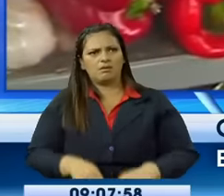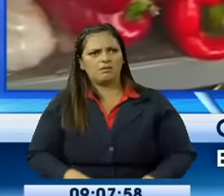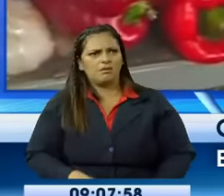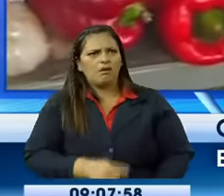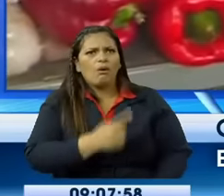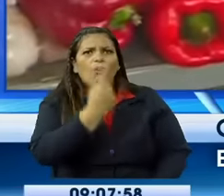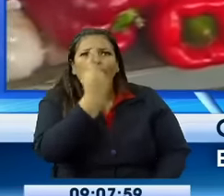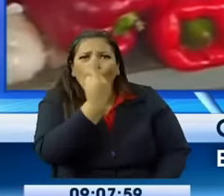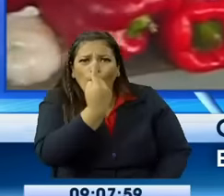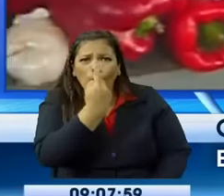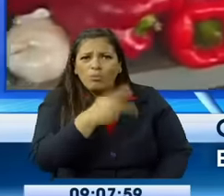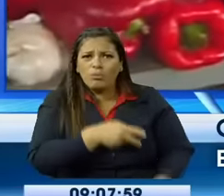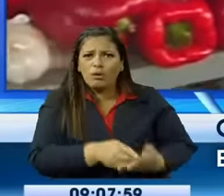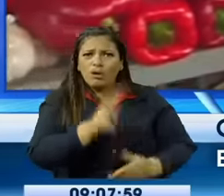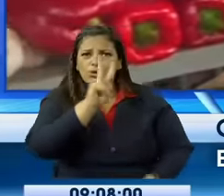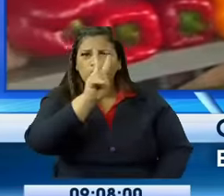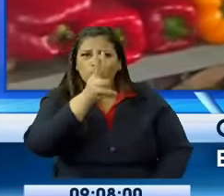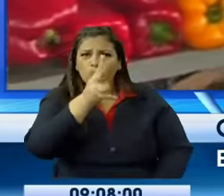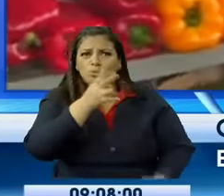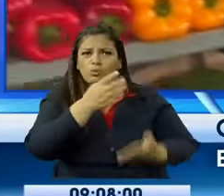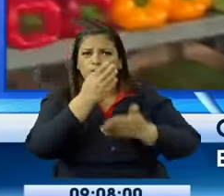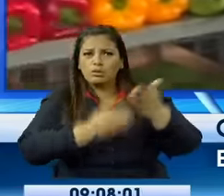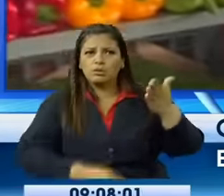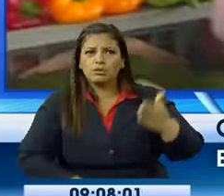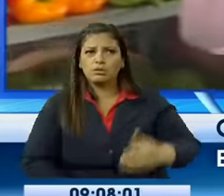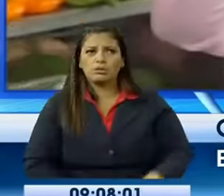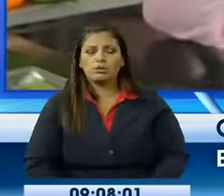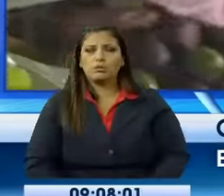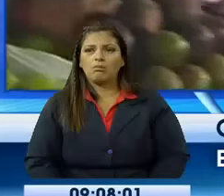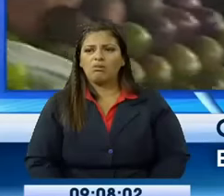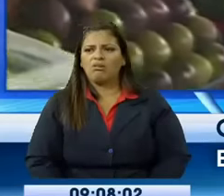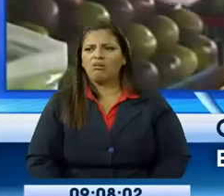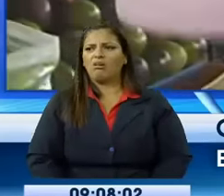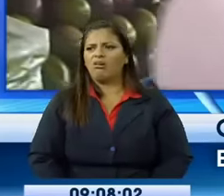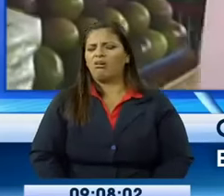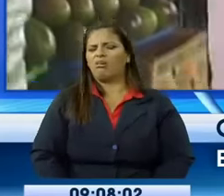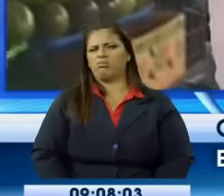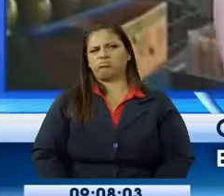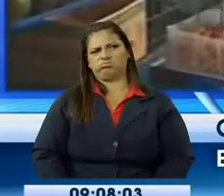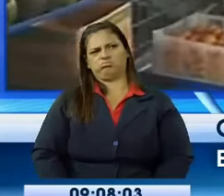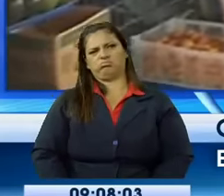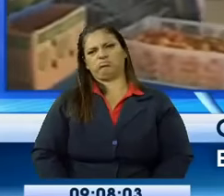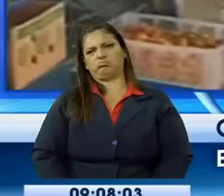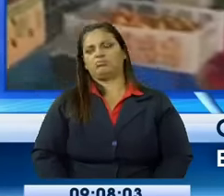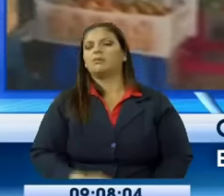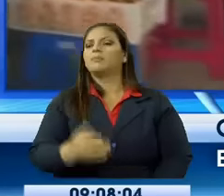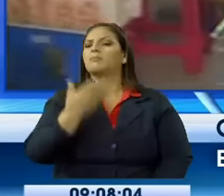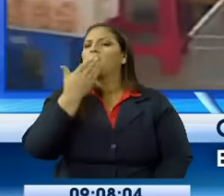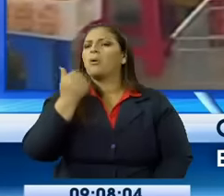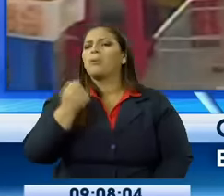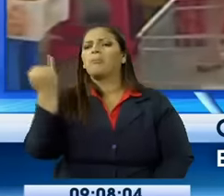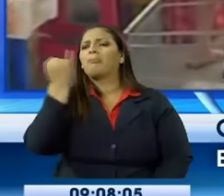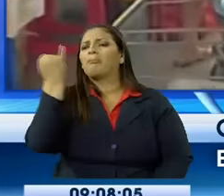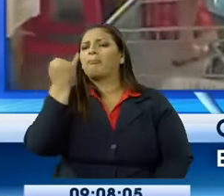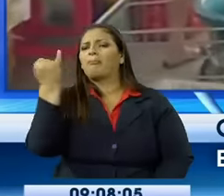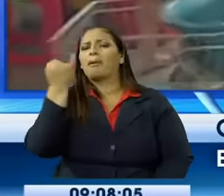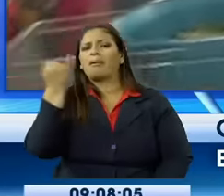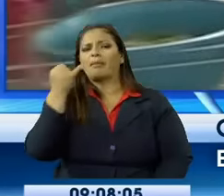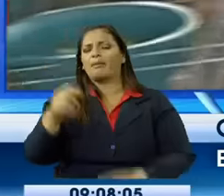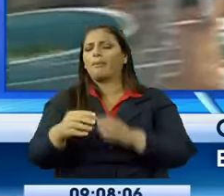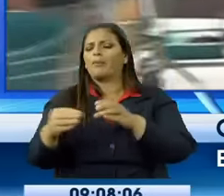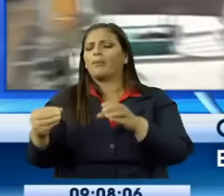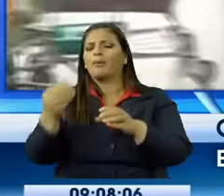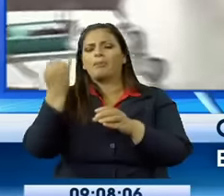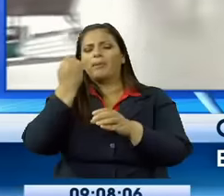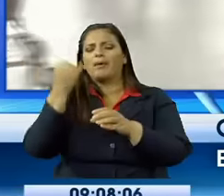solo? O con arroz con pimiento verde nomás. Claro, con pimiento verde. Sí, ni modo. Queda lo mismo el color estaba verde. Estaba sumamente caro en